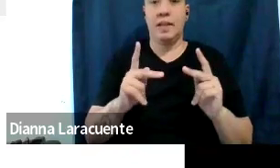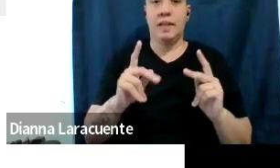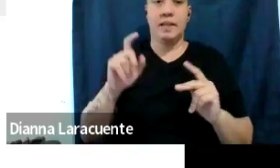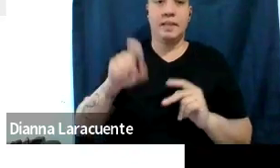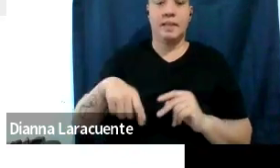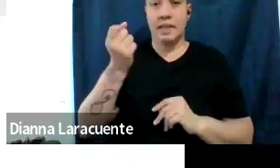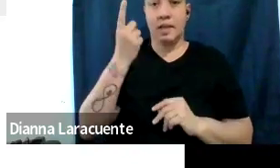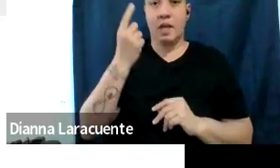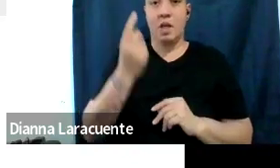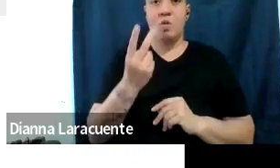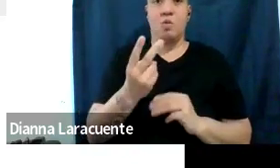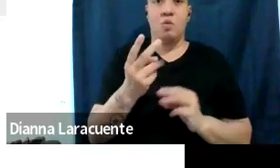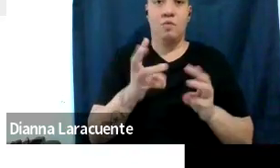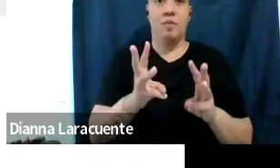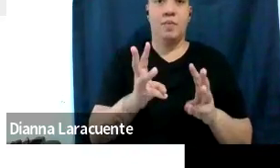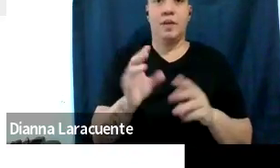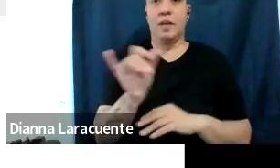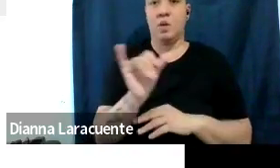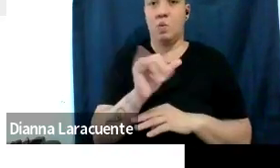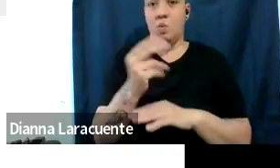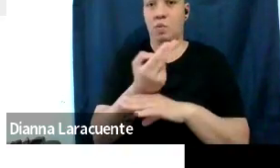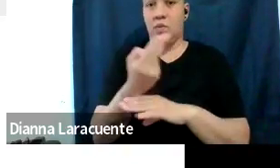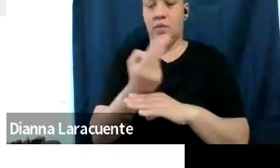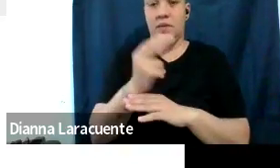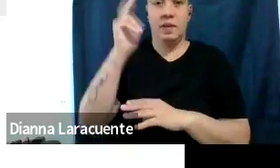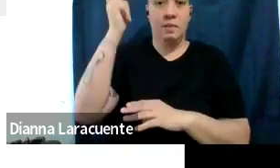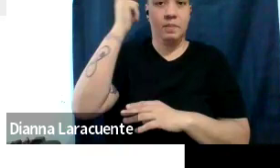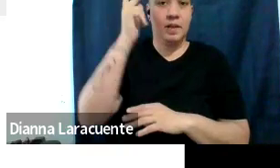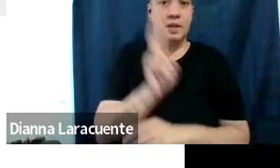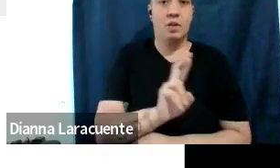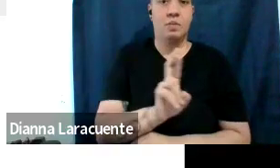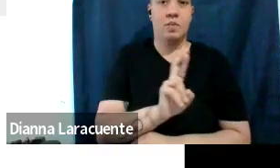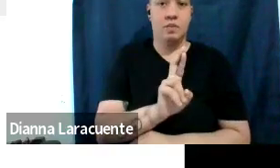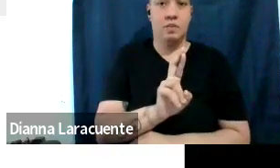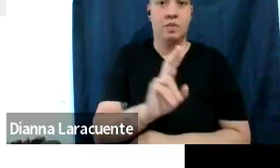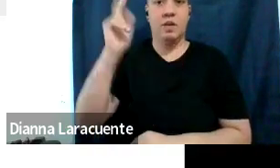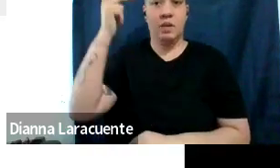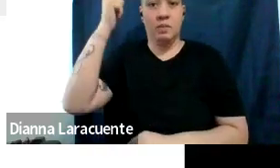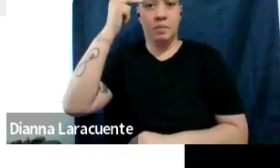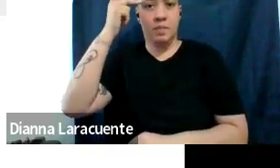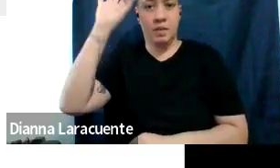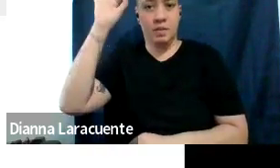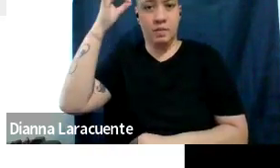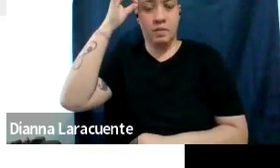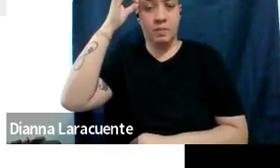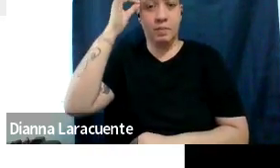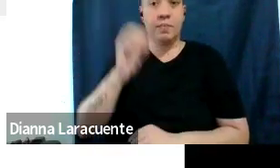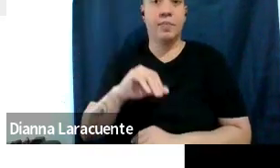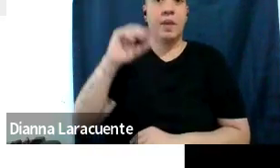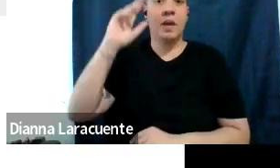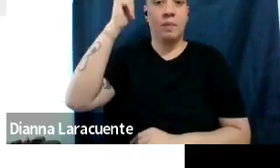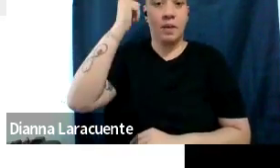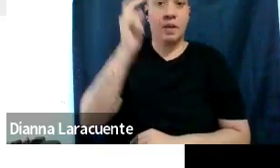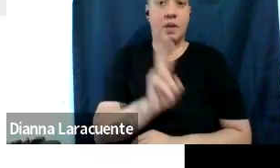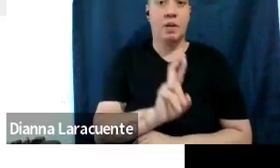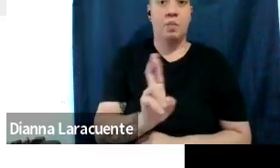unos términos que usa igualmente el Partido Republicano y el Partido Federal. El Partido Republicano hablaba